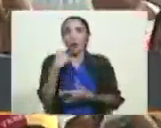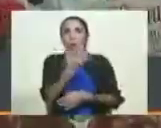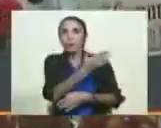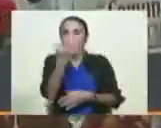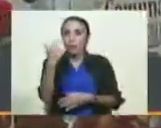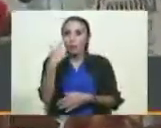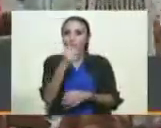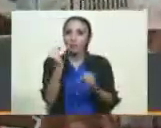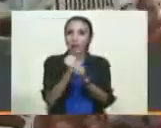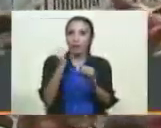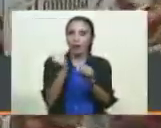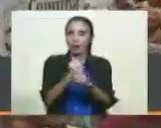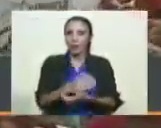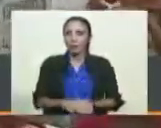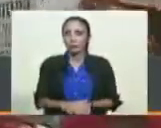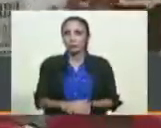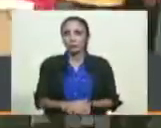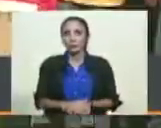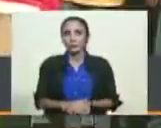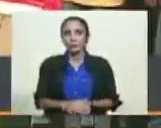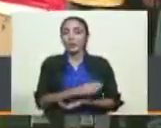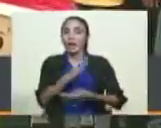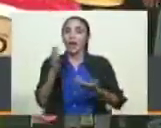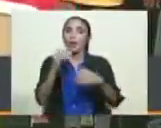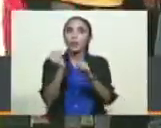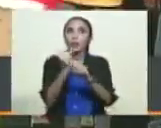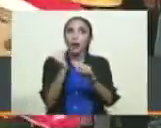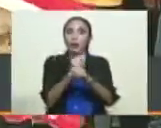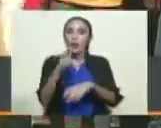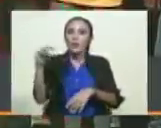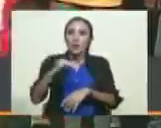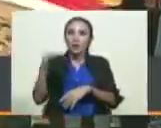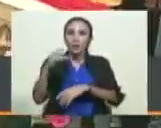trabajadores de Belipuerto, del aeropuerto.